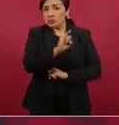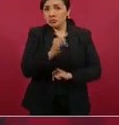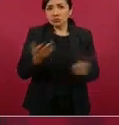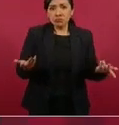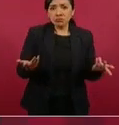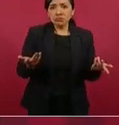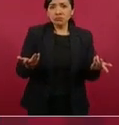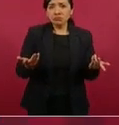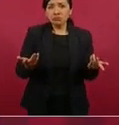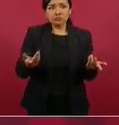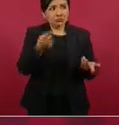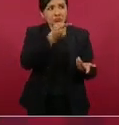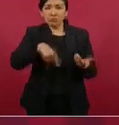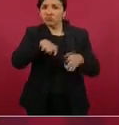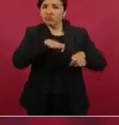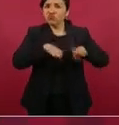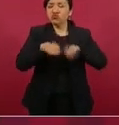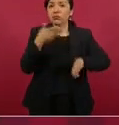y lo hicieron muy bien.